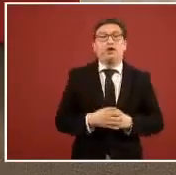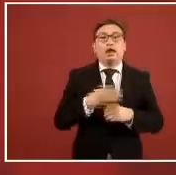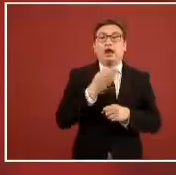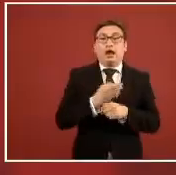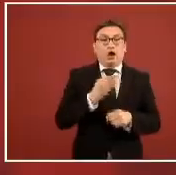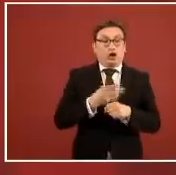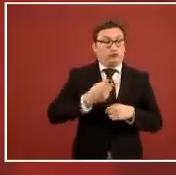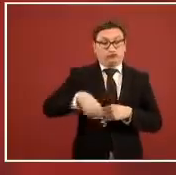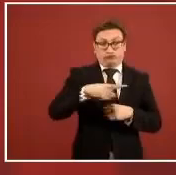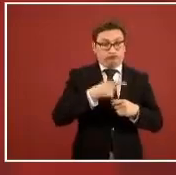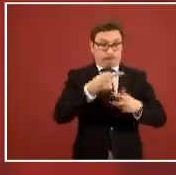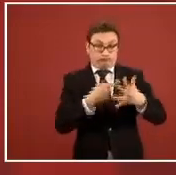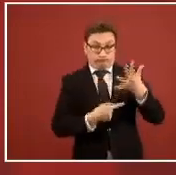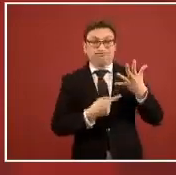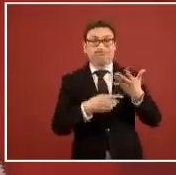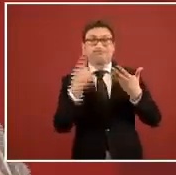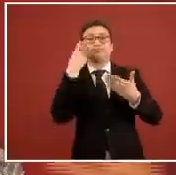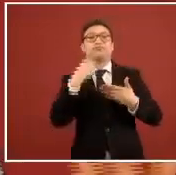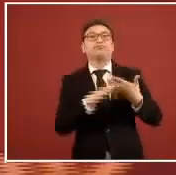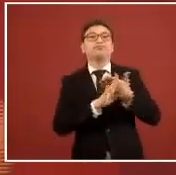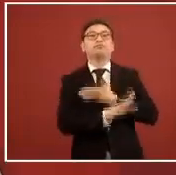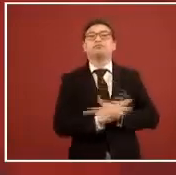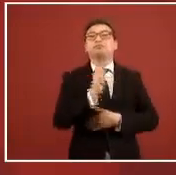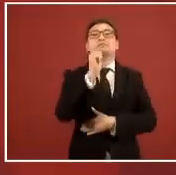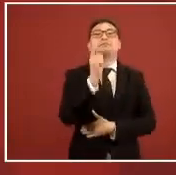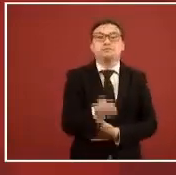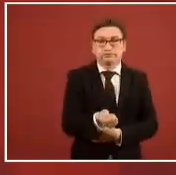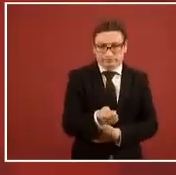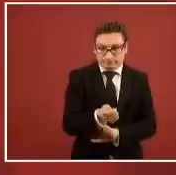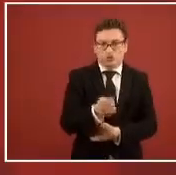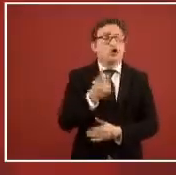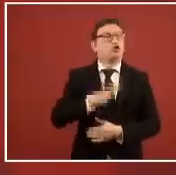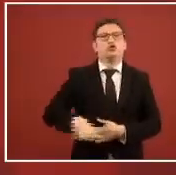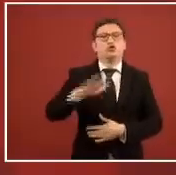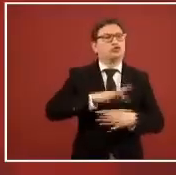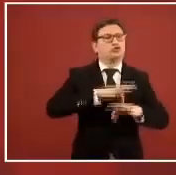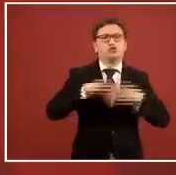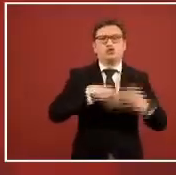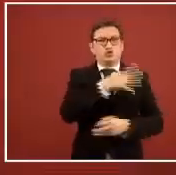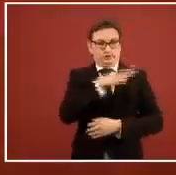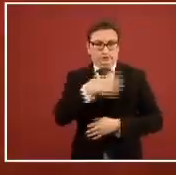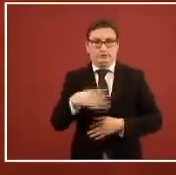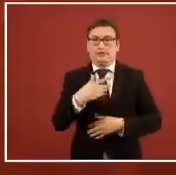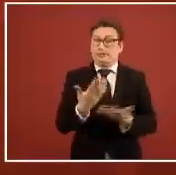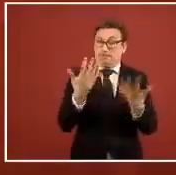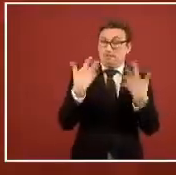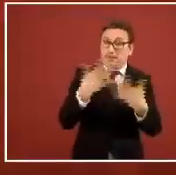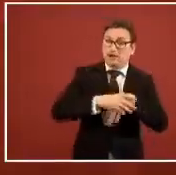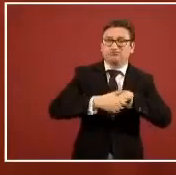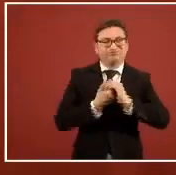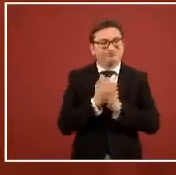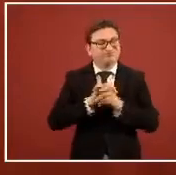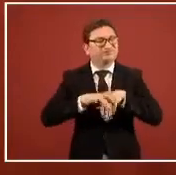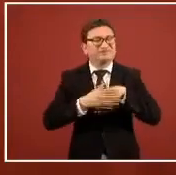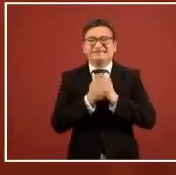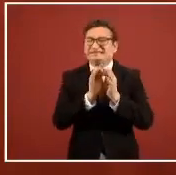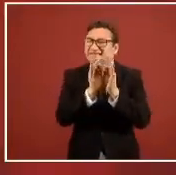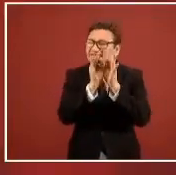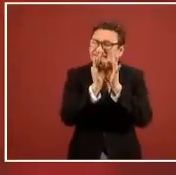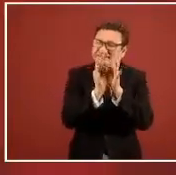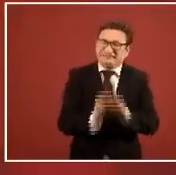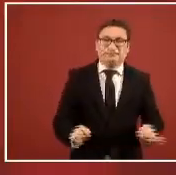de precaución son estas medidas generales. El lavado de manos es extraordinariamente